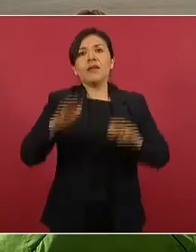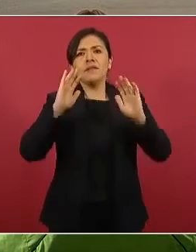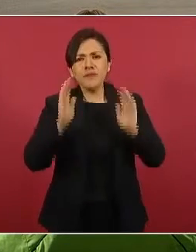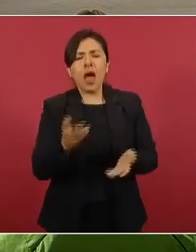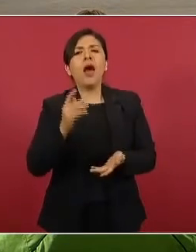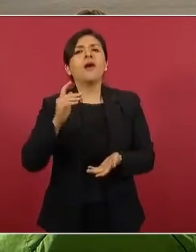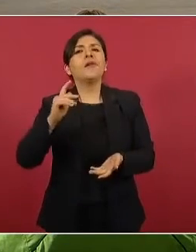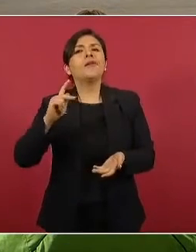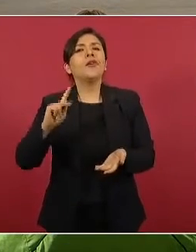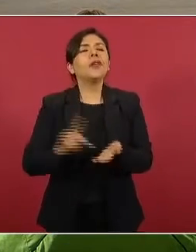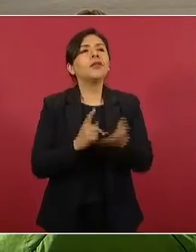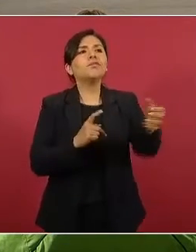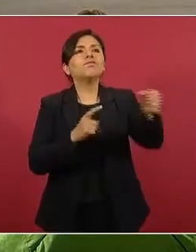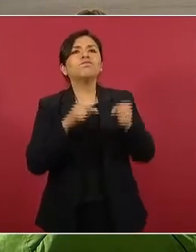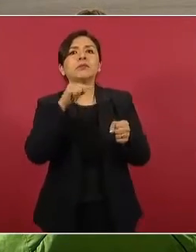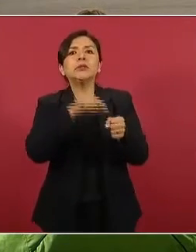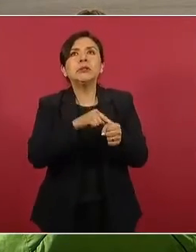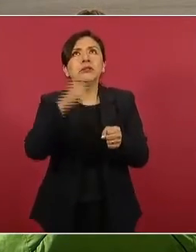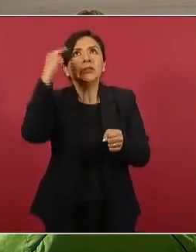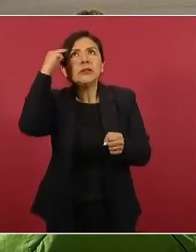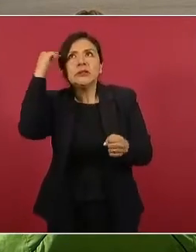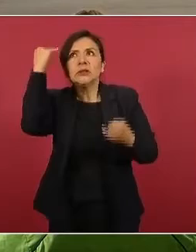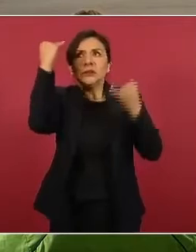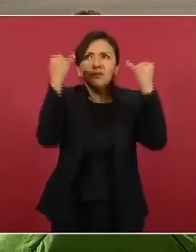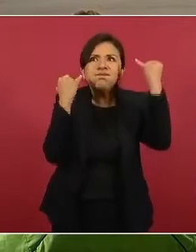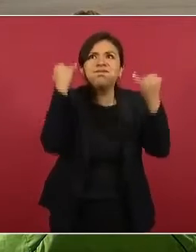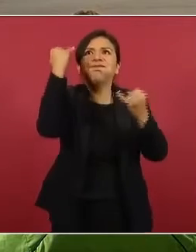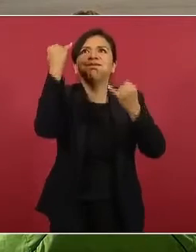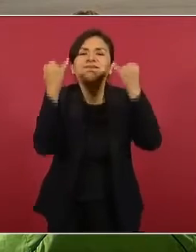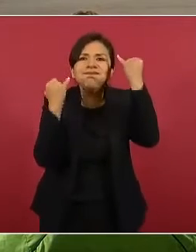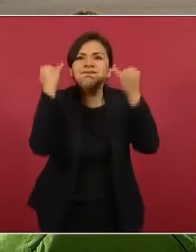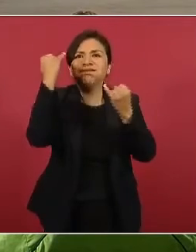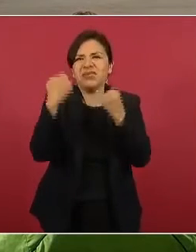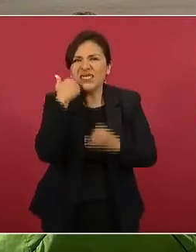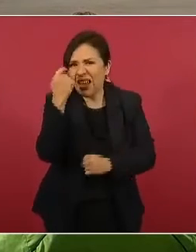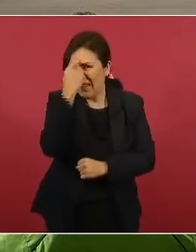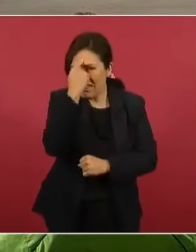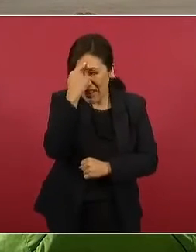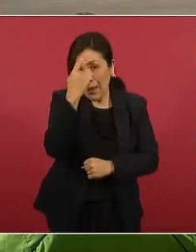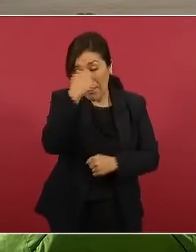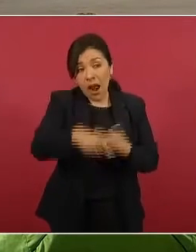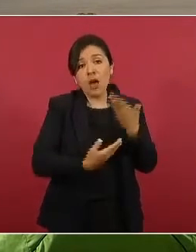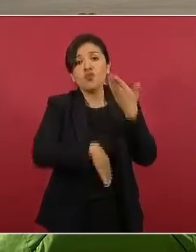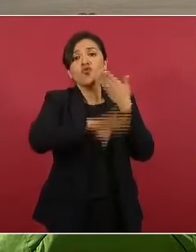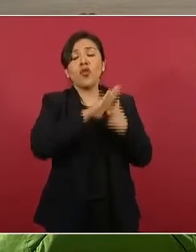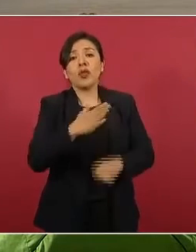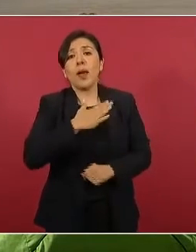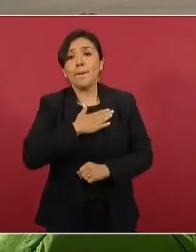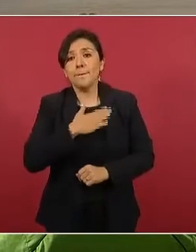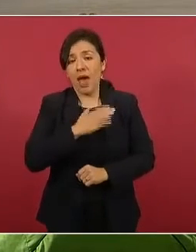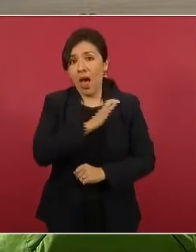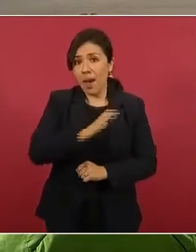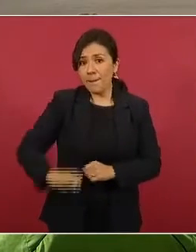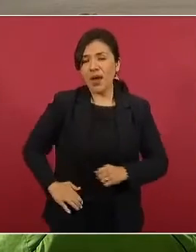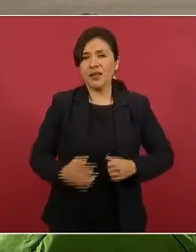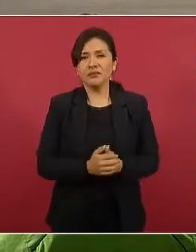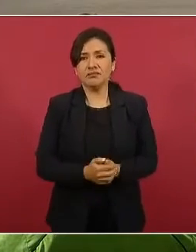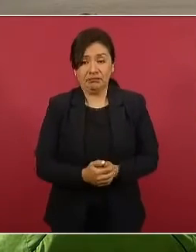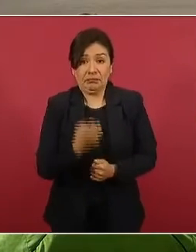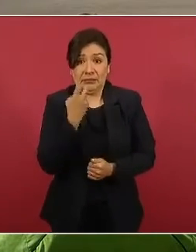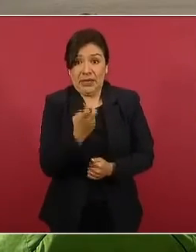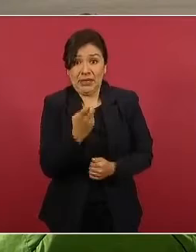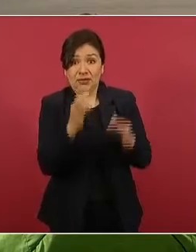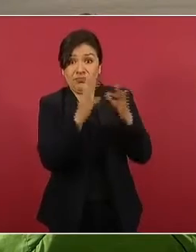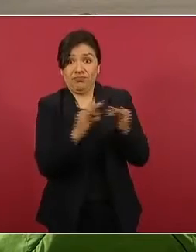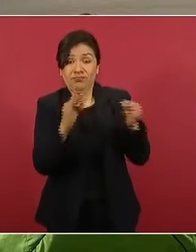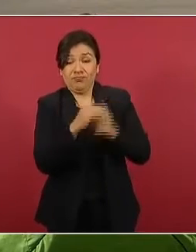volvió una obsesión hacer campaña en mi contra. Eso es lo que explica